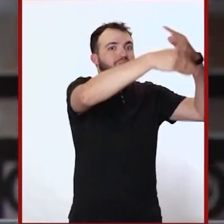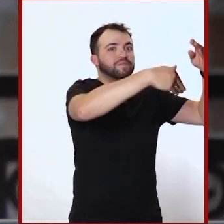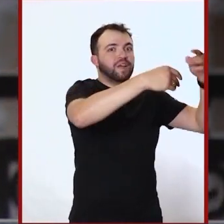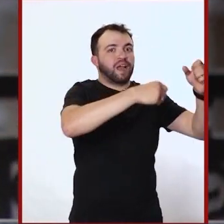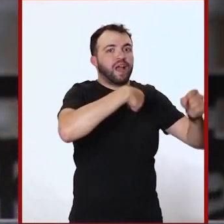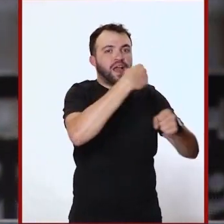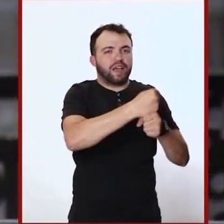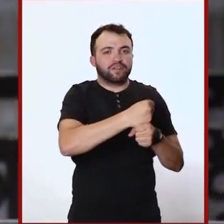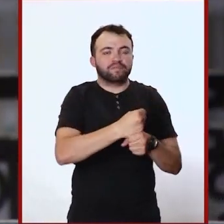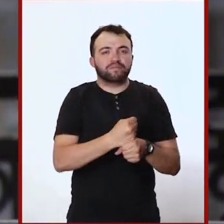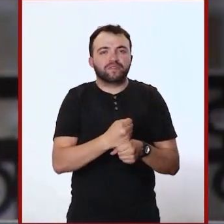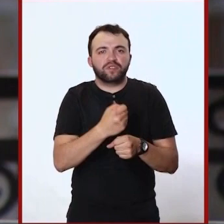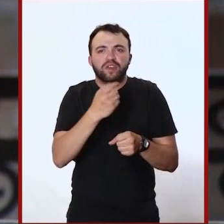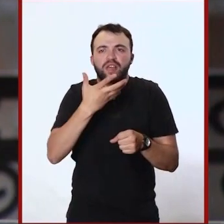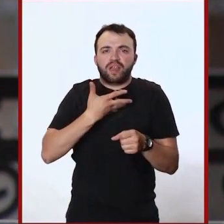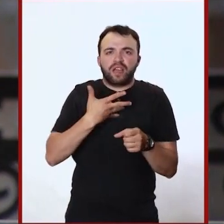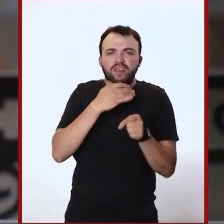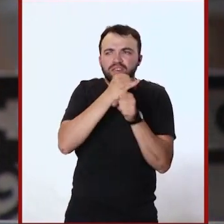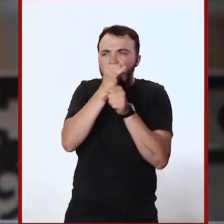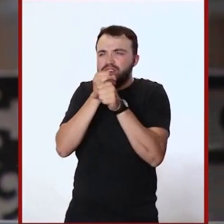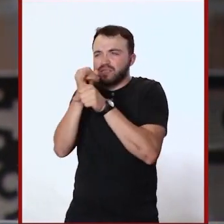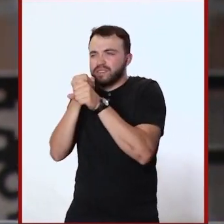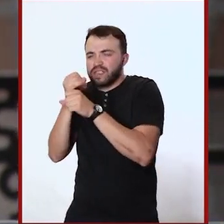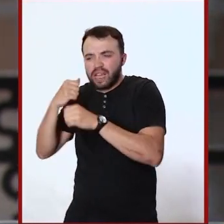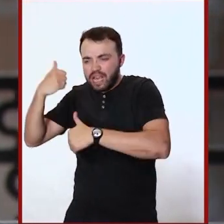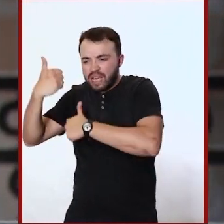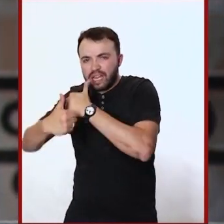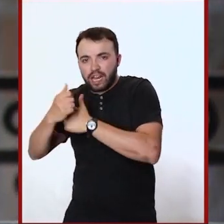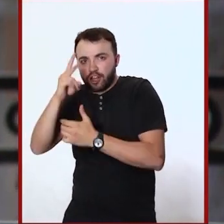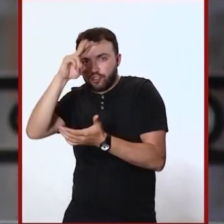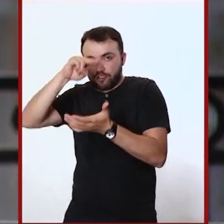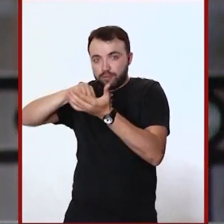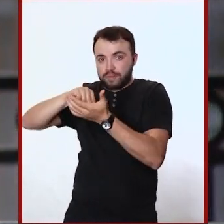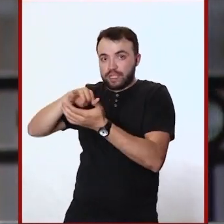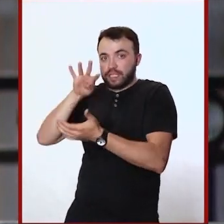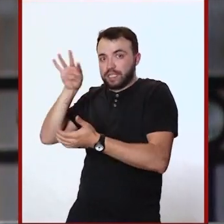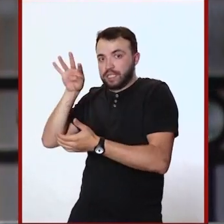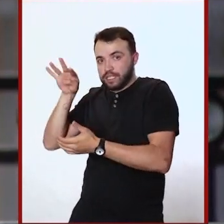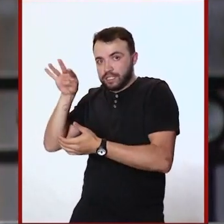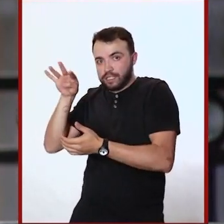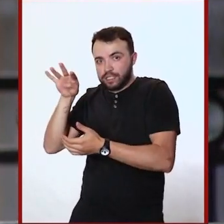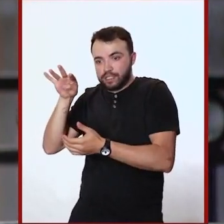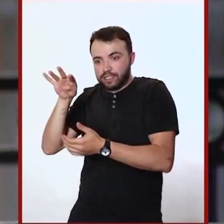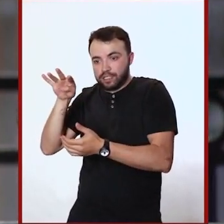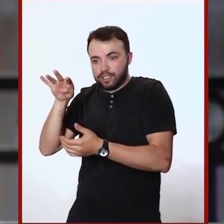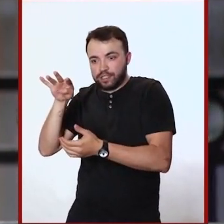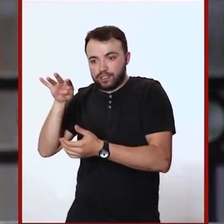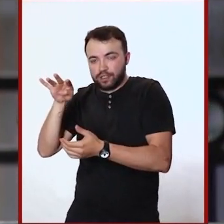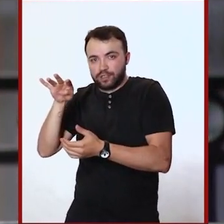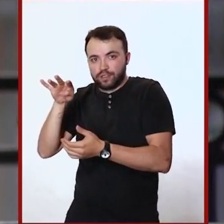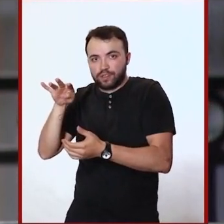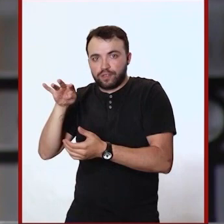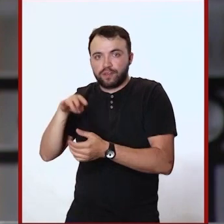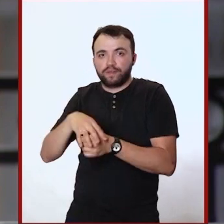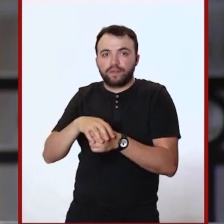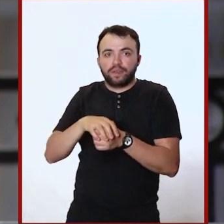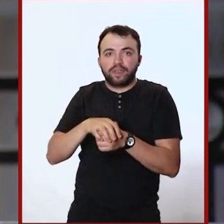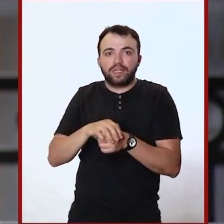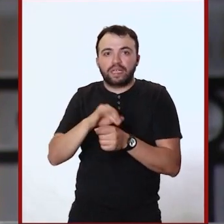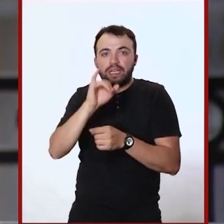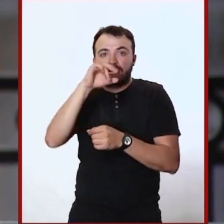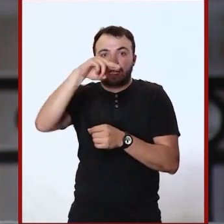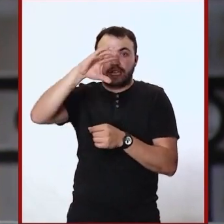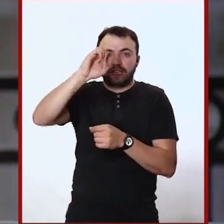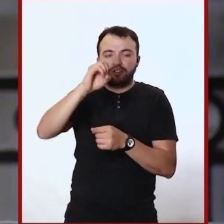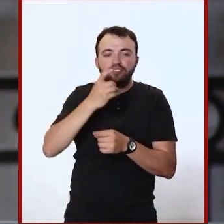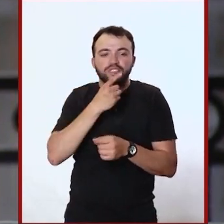estudio Compara Carreras 2019 del Instituto Mexicano para la Competitividad, IMCO, señala